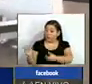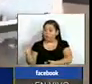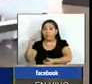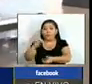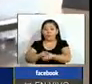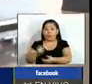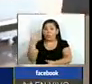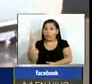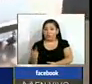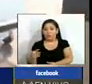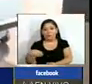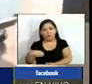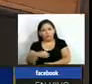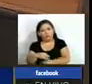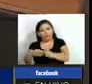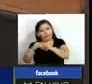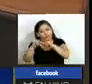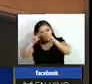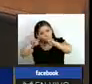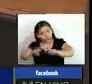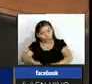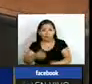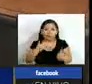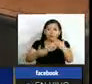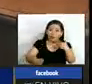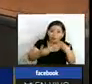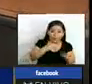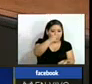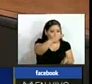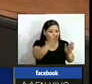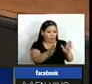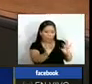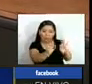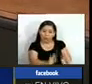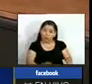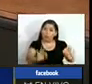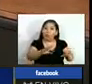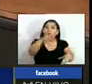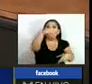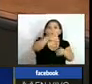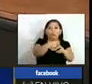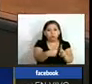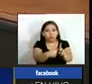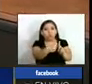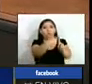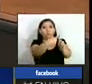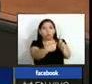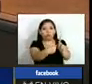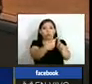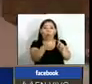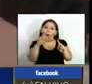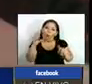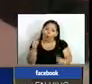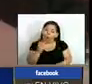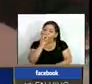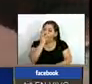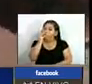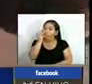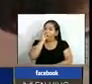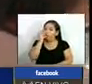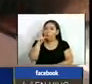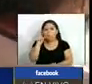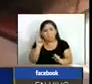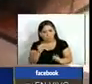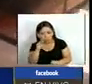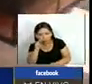dos infectólogos que explicaron que esta herramienta viene equipada con un termómetro y un oxímetro que permite la detección